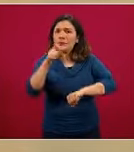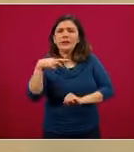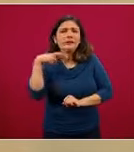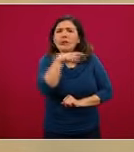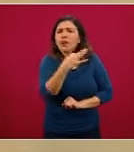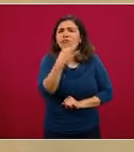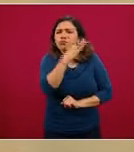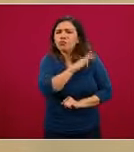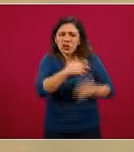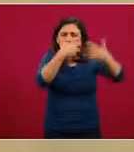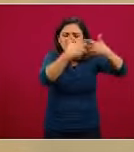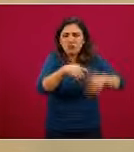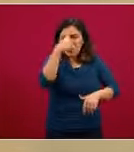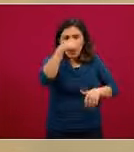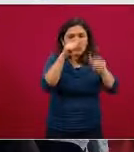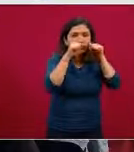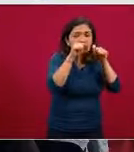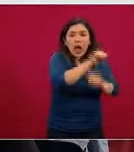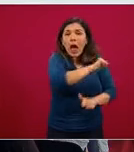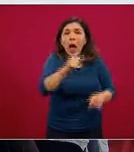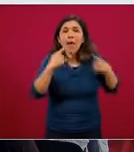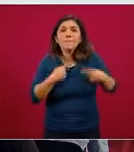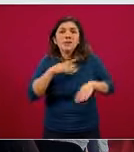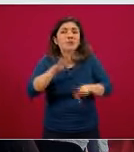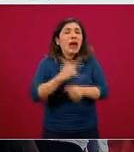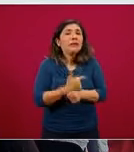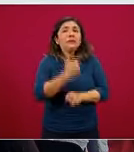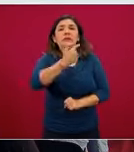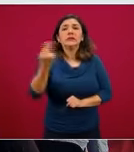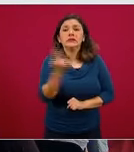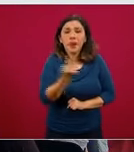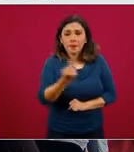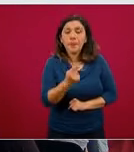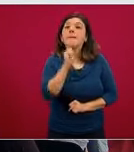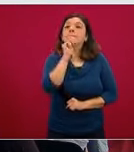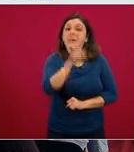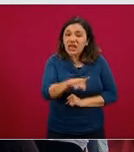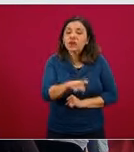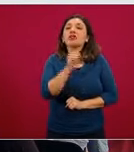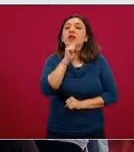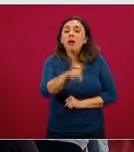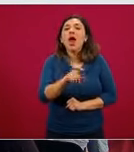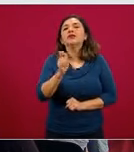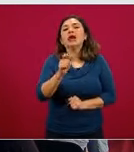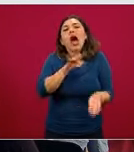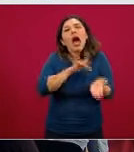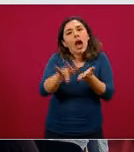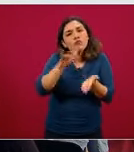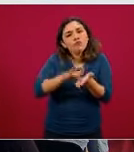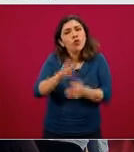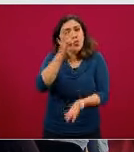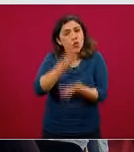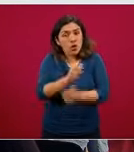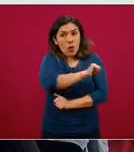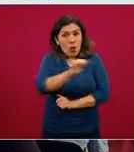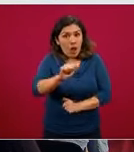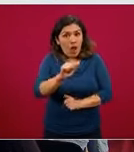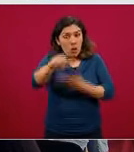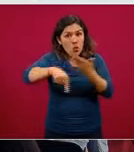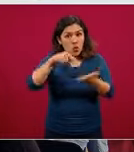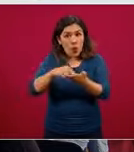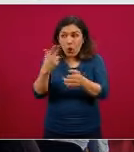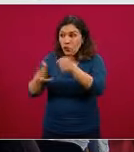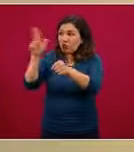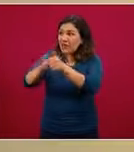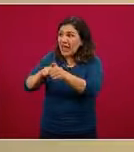inmediatamente operativos para atender la población afectada y al mismo tiempo apoyan no solo a los establecimientos